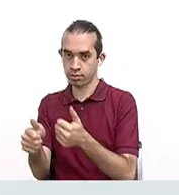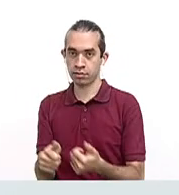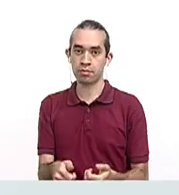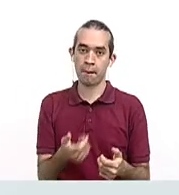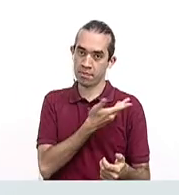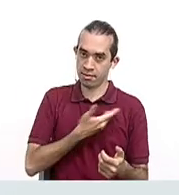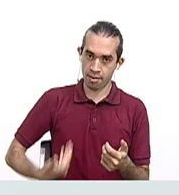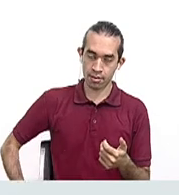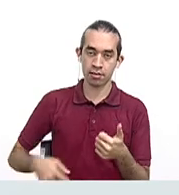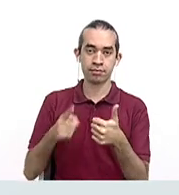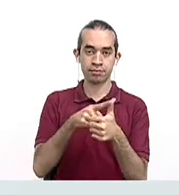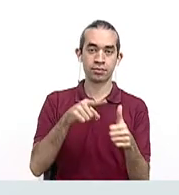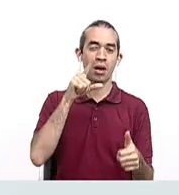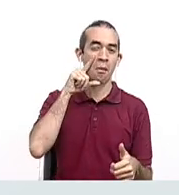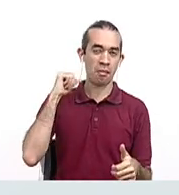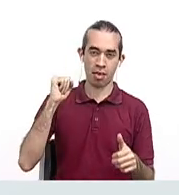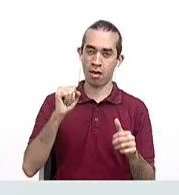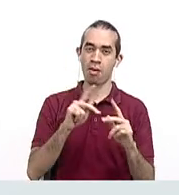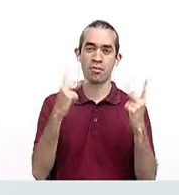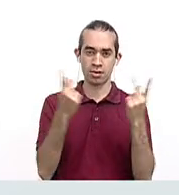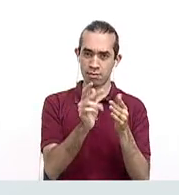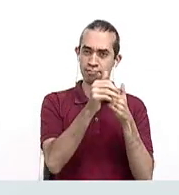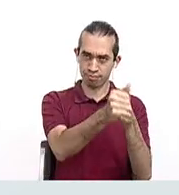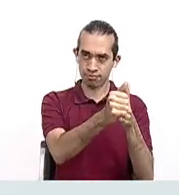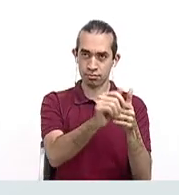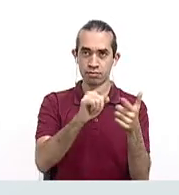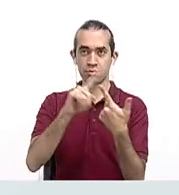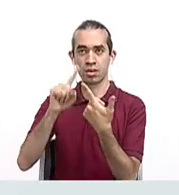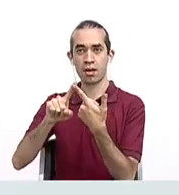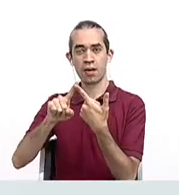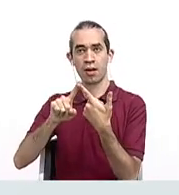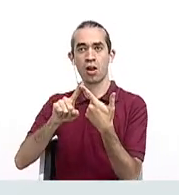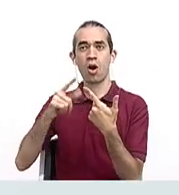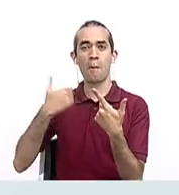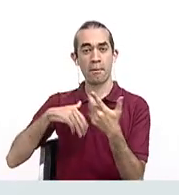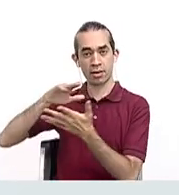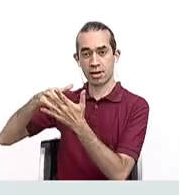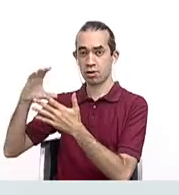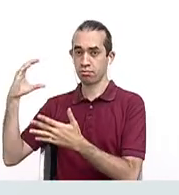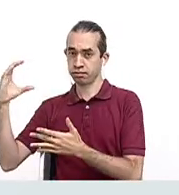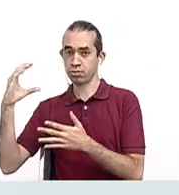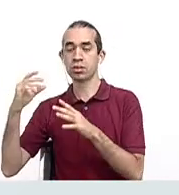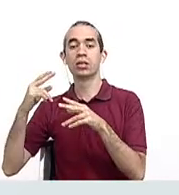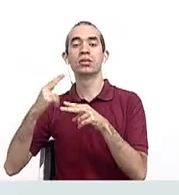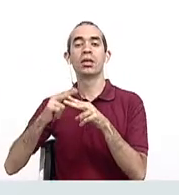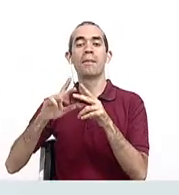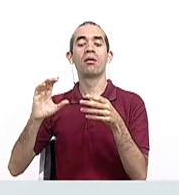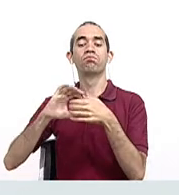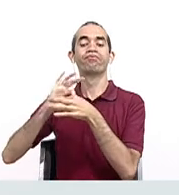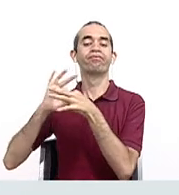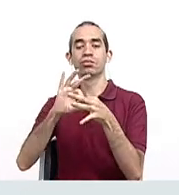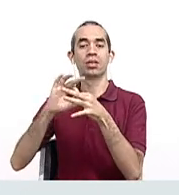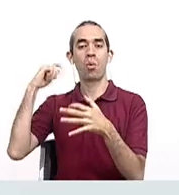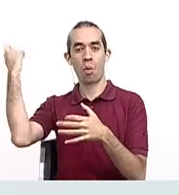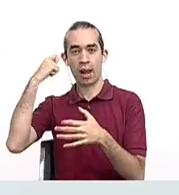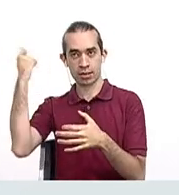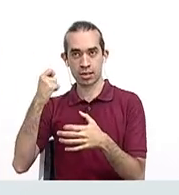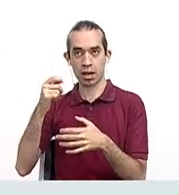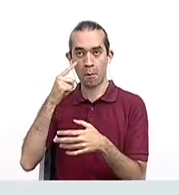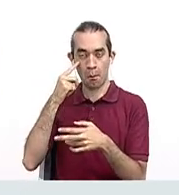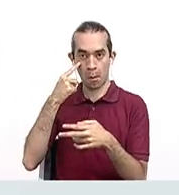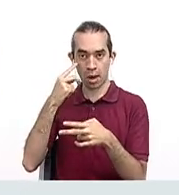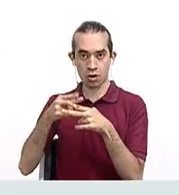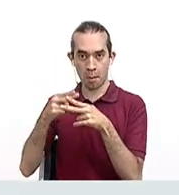mora valverde don virgilio salazar de un partido llamado confraternidad guanacasteca y el doctor rafael